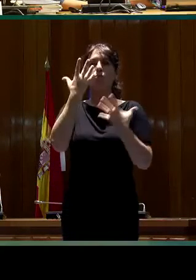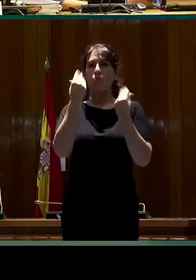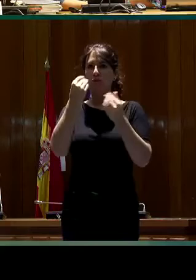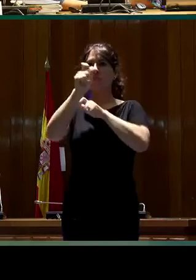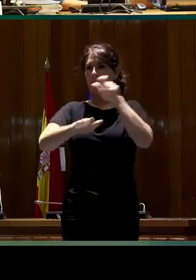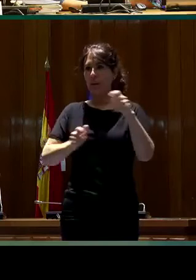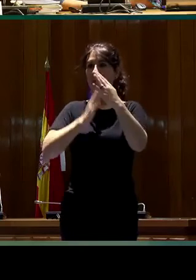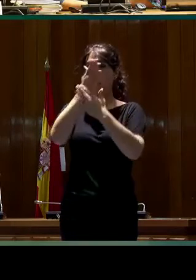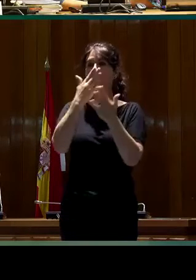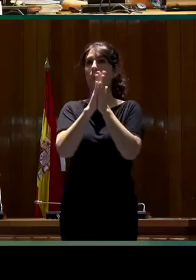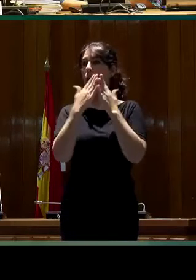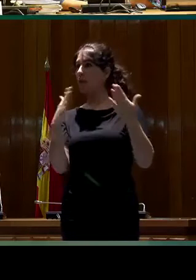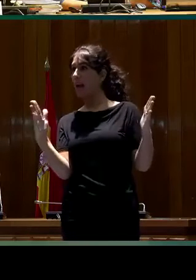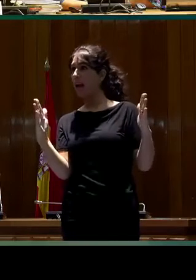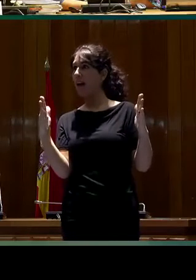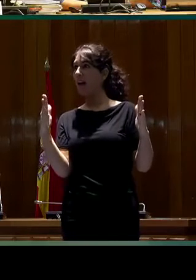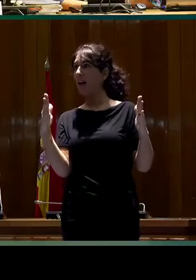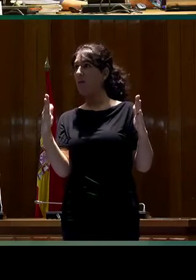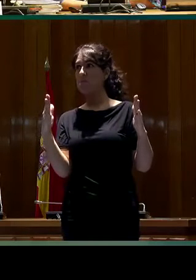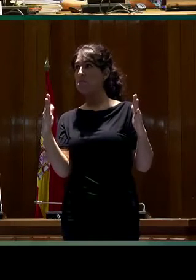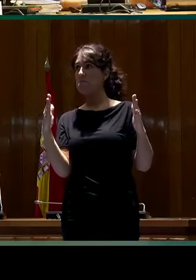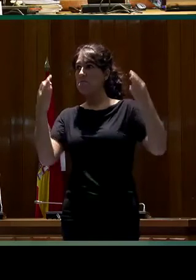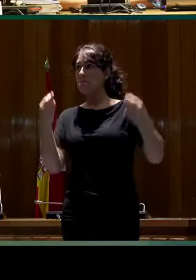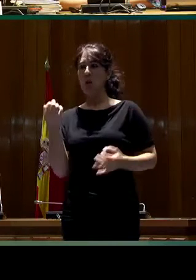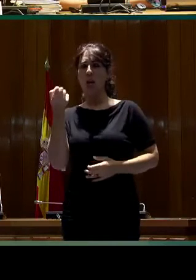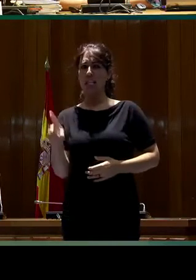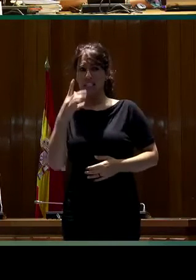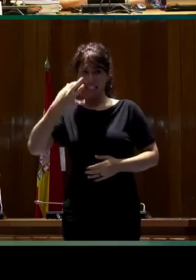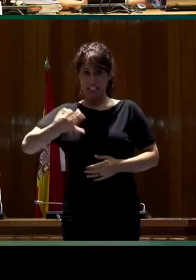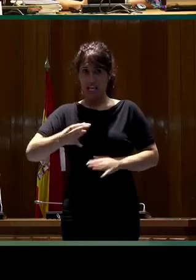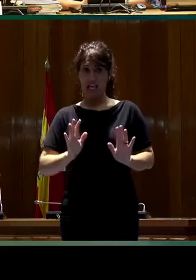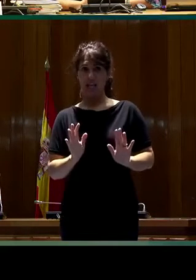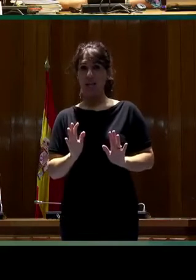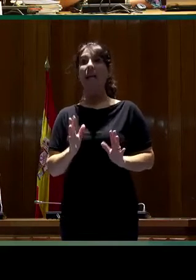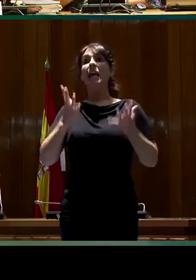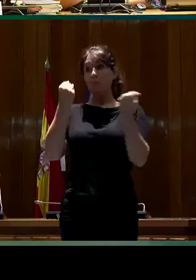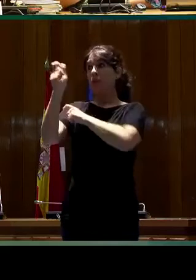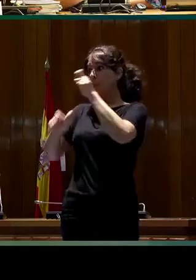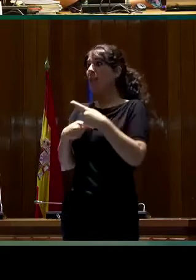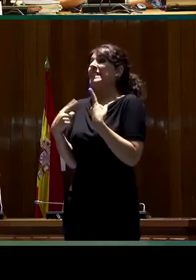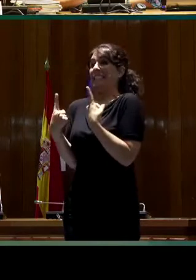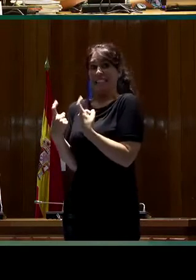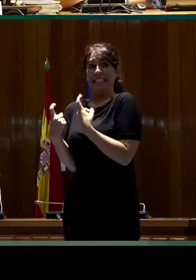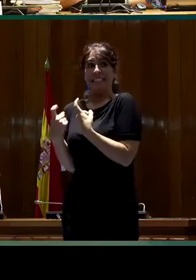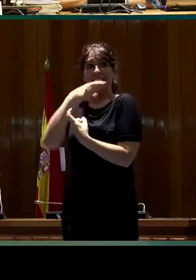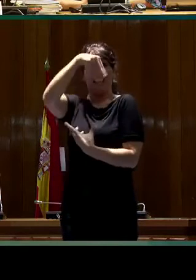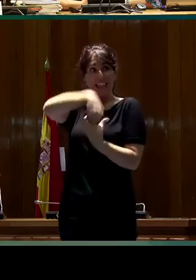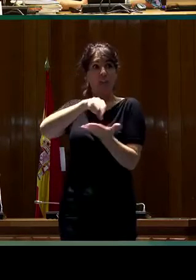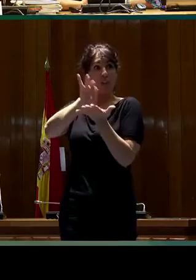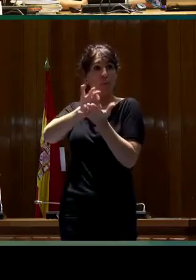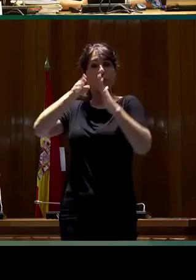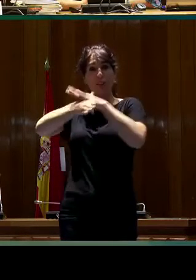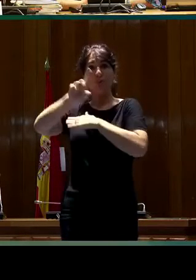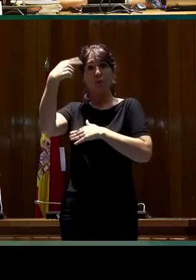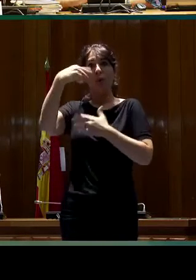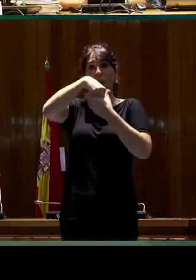la biblioteca seguramente no lo necesitan realmente. Y muchas personas que sí que necesitarían de esos servicios o de ese acceso a la